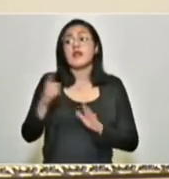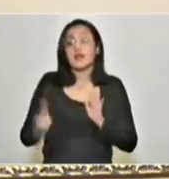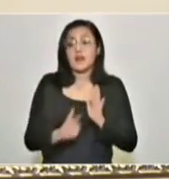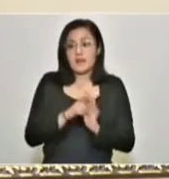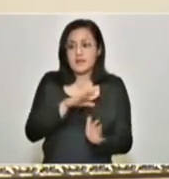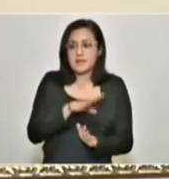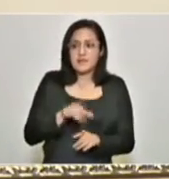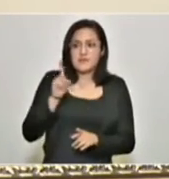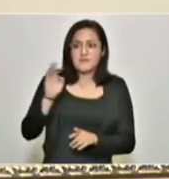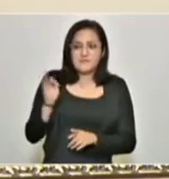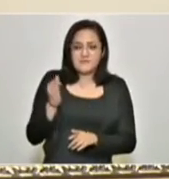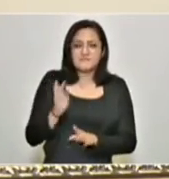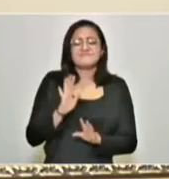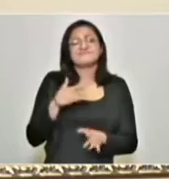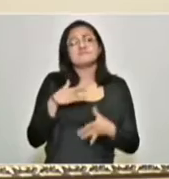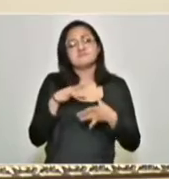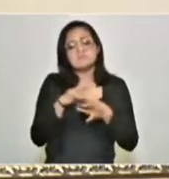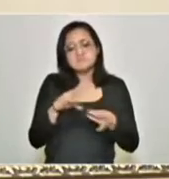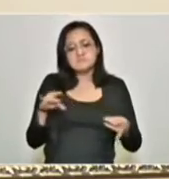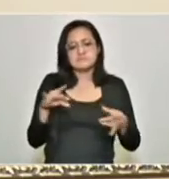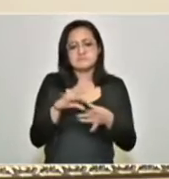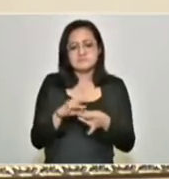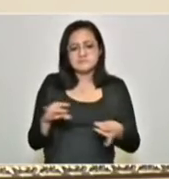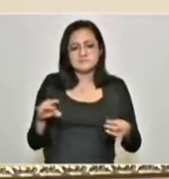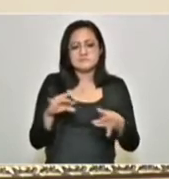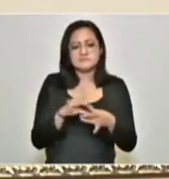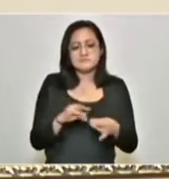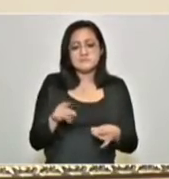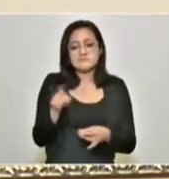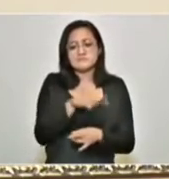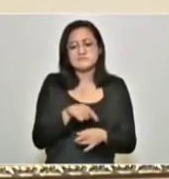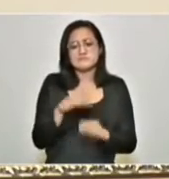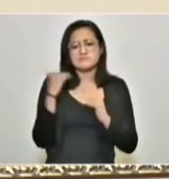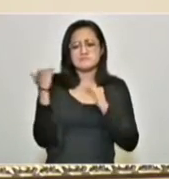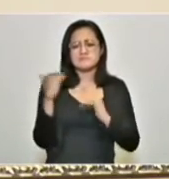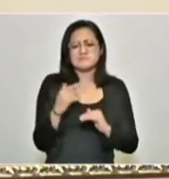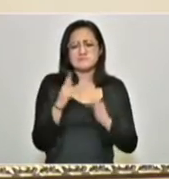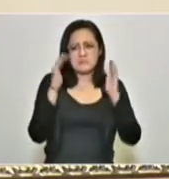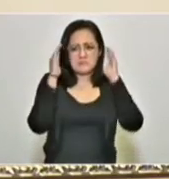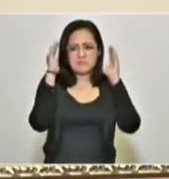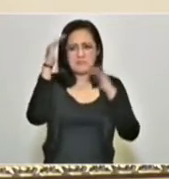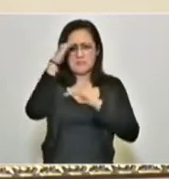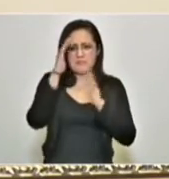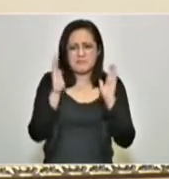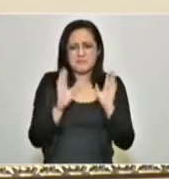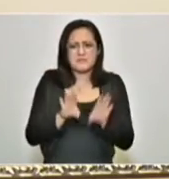pero por más que lo he explicado, de verdad se limitan solamente